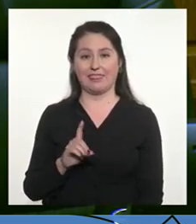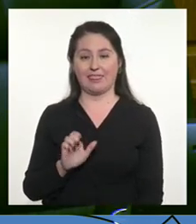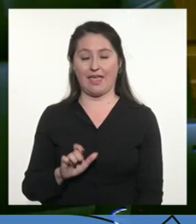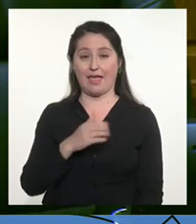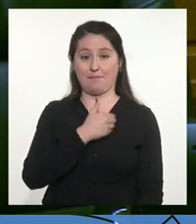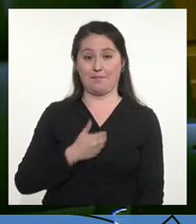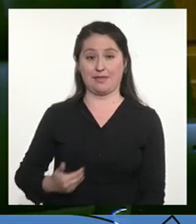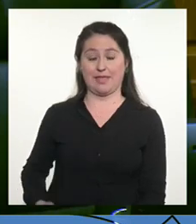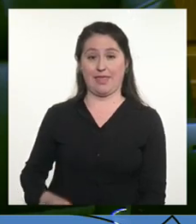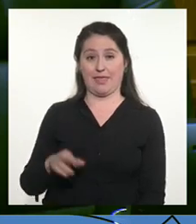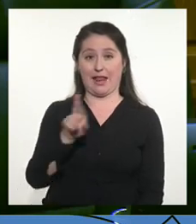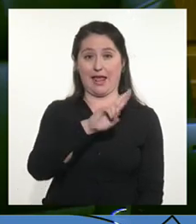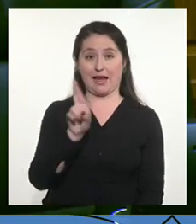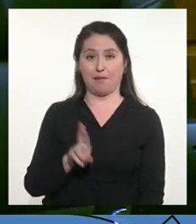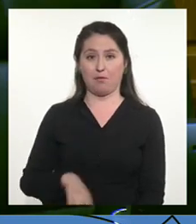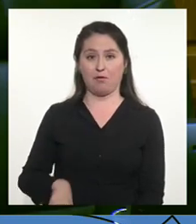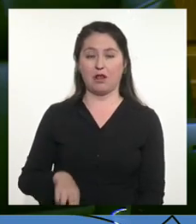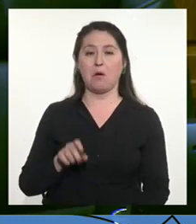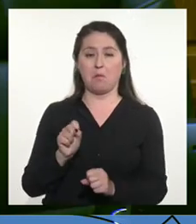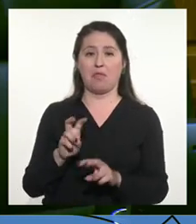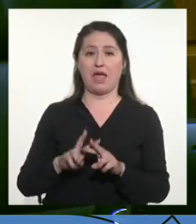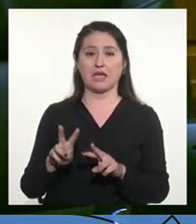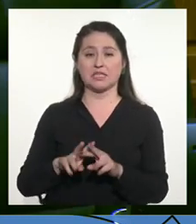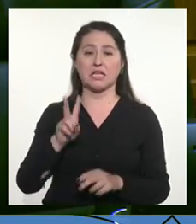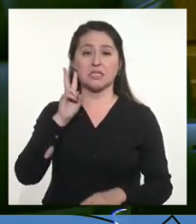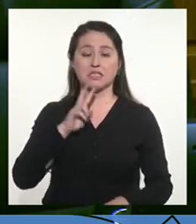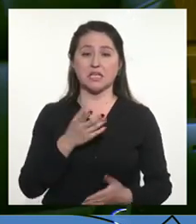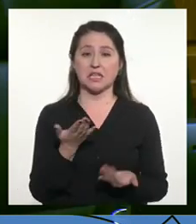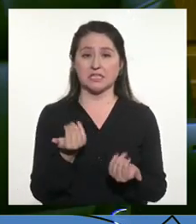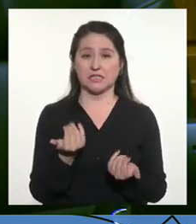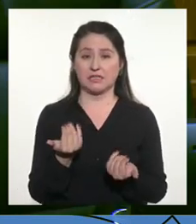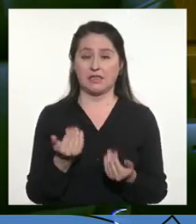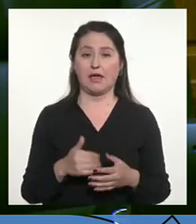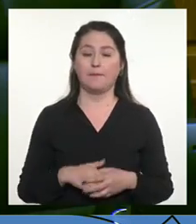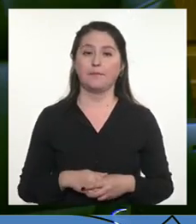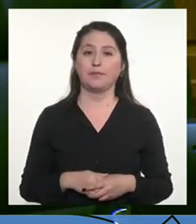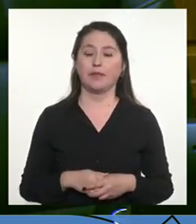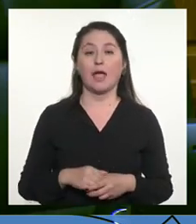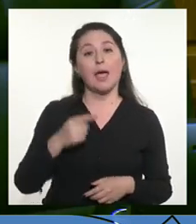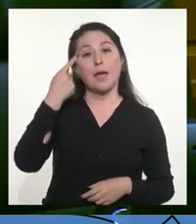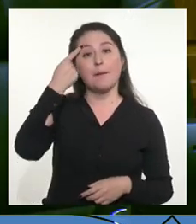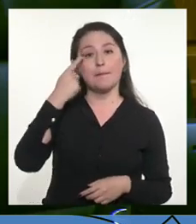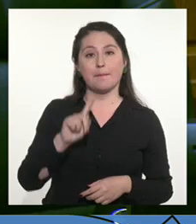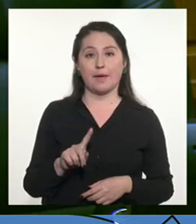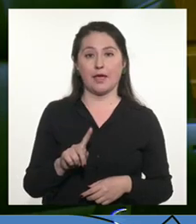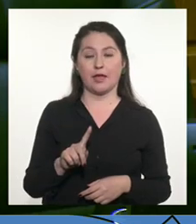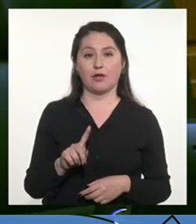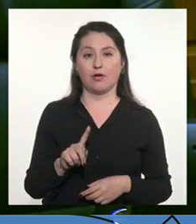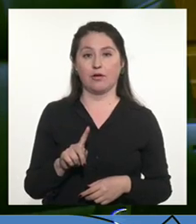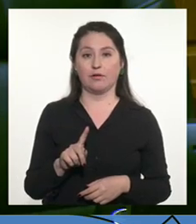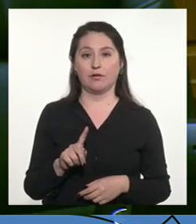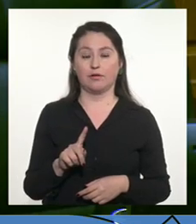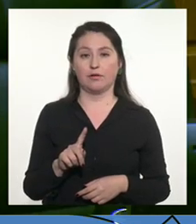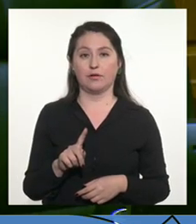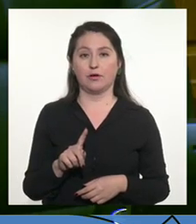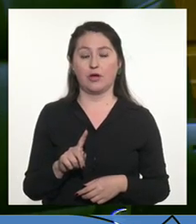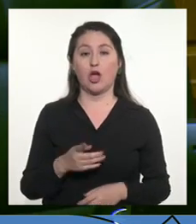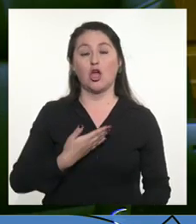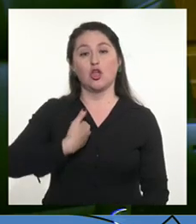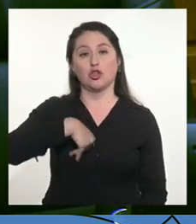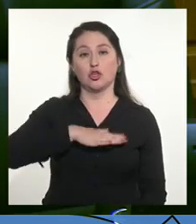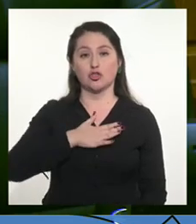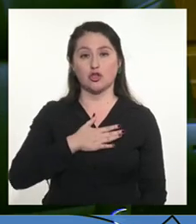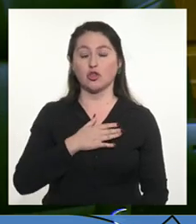hacer esto sin necesidad de este proyecto de este proyecto de ley pero en definitiva nosotros